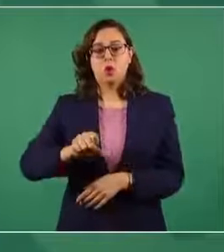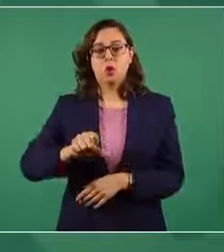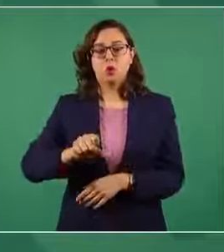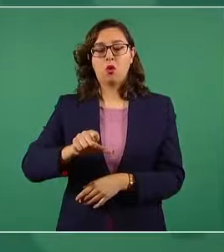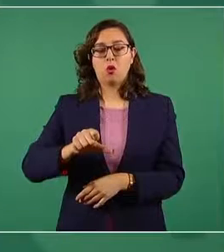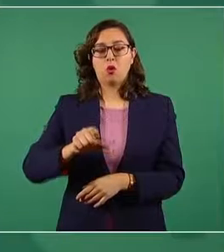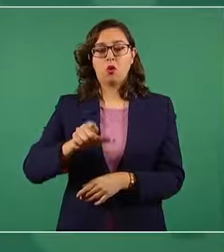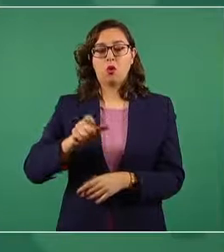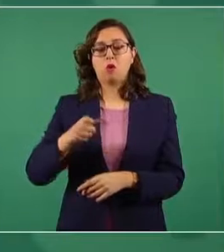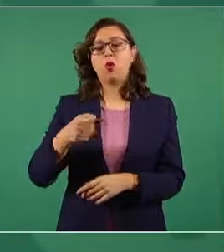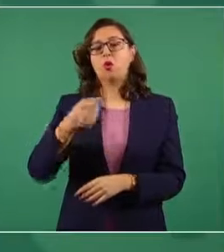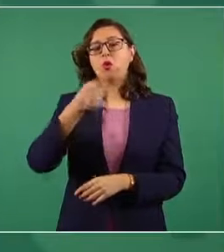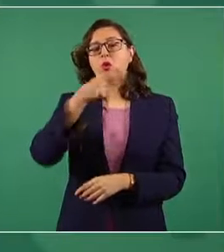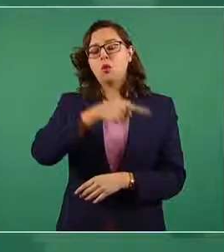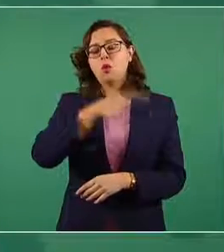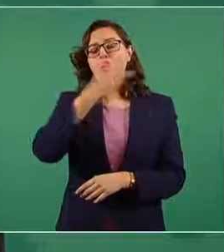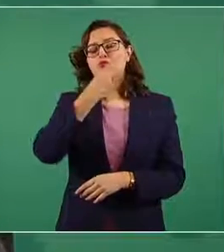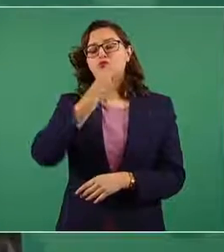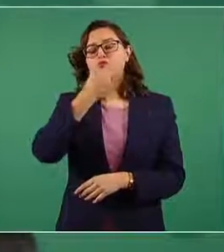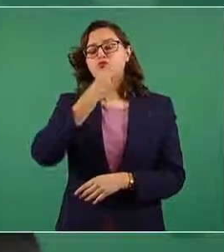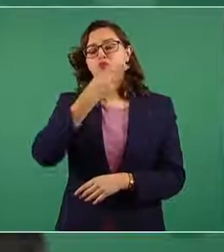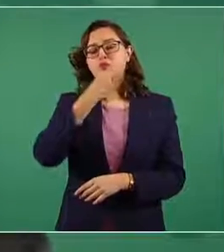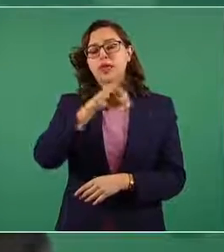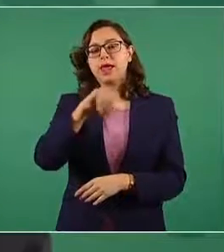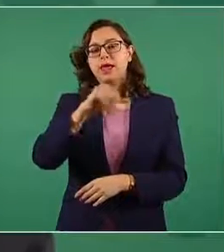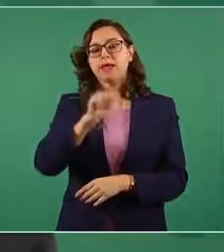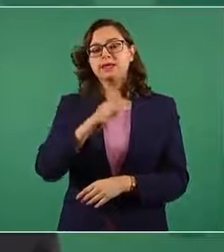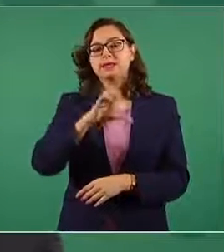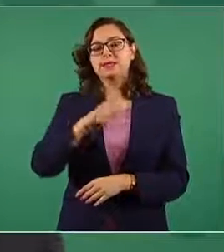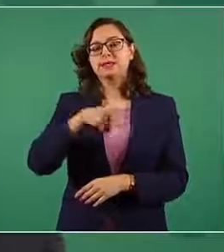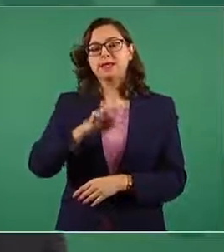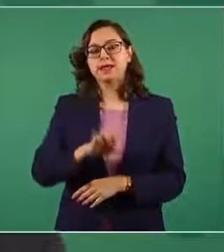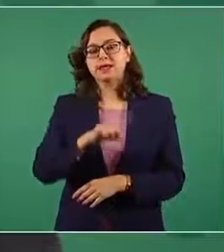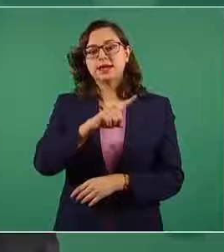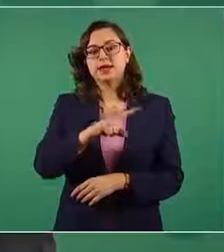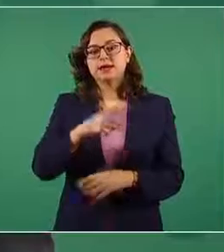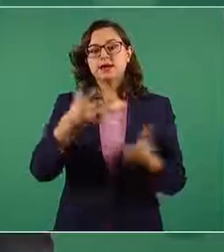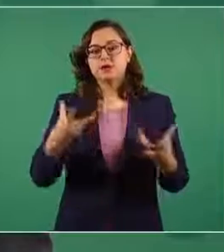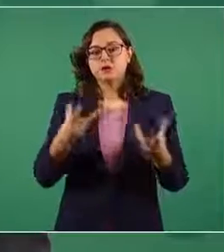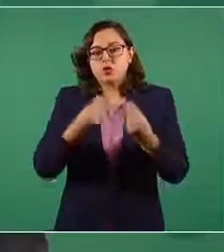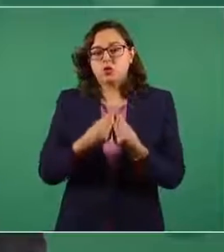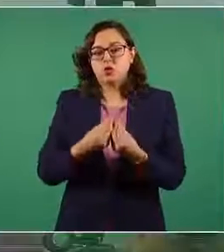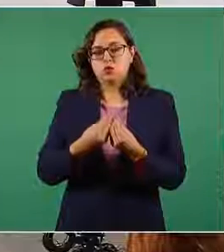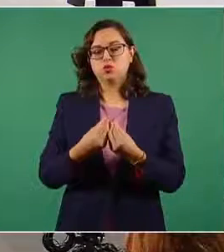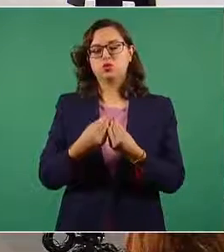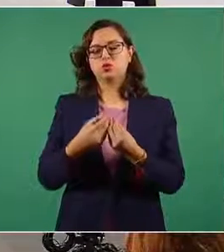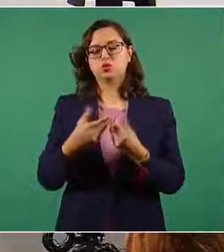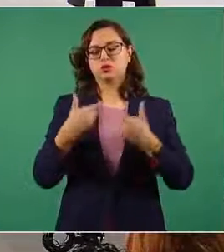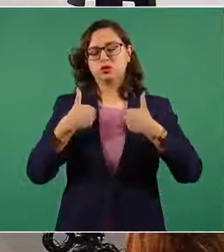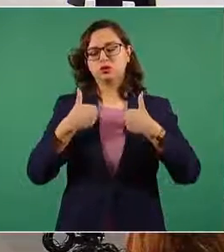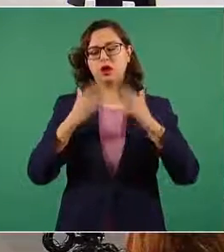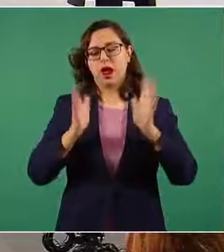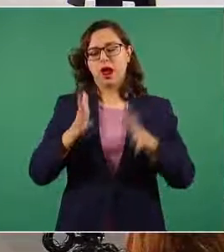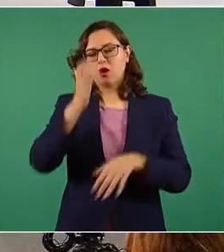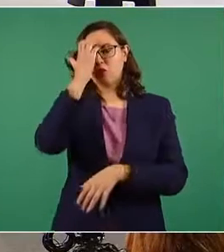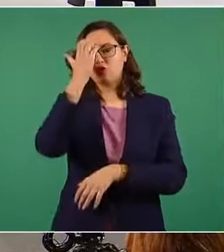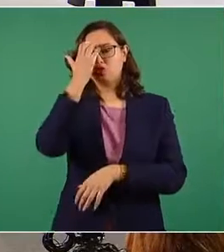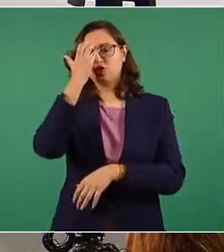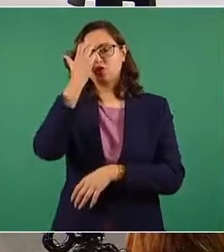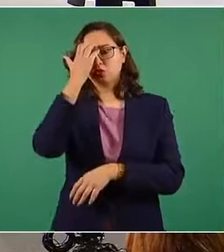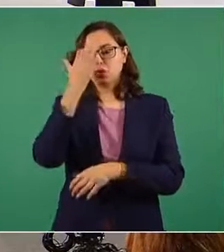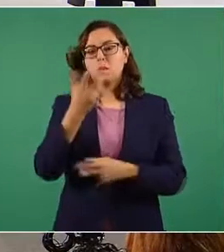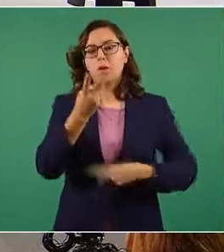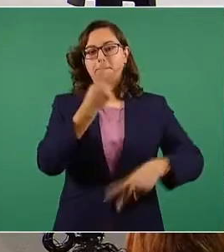Jake Sullivan, con quien yo ya he tenido el gusto de reunirme. Es un asesor muy cercano del presidente de los Estados Unidos,